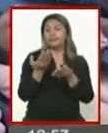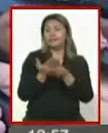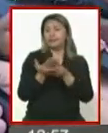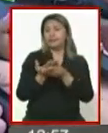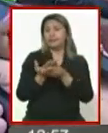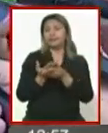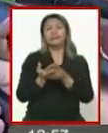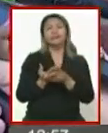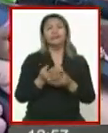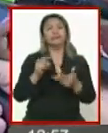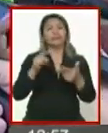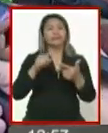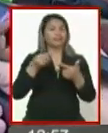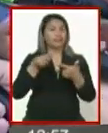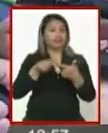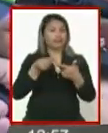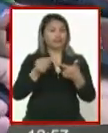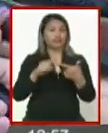que el dinero haya podido ser